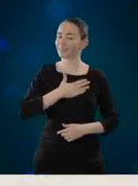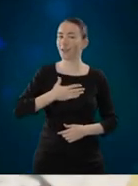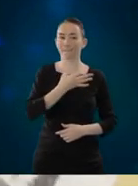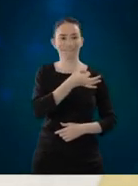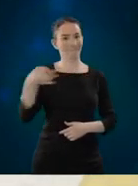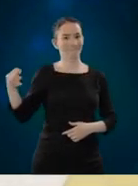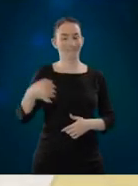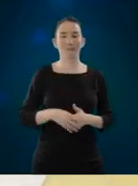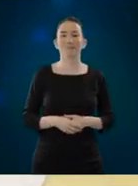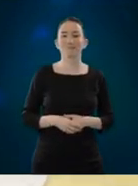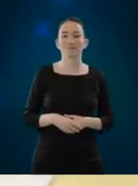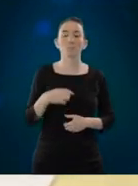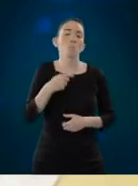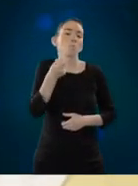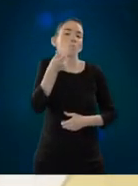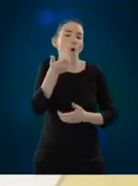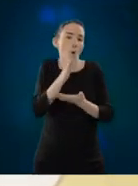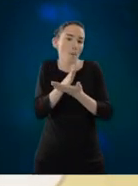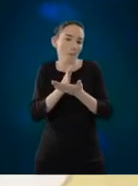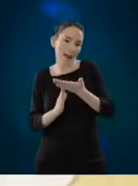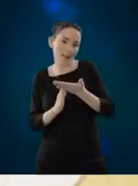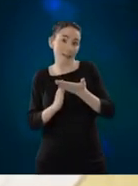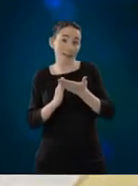de los servicios que realiza nuestro ayuntamiento.